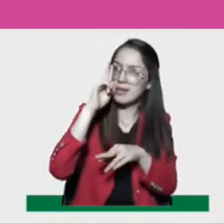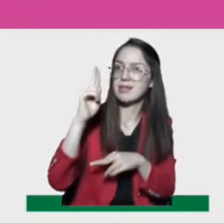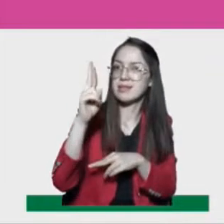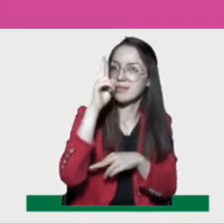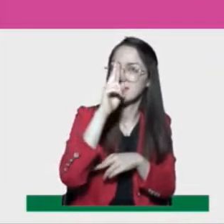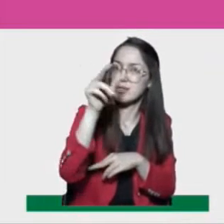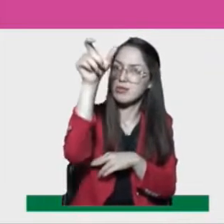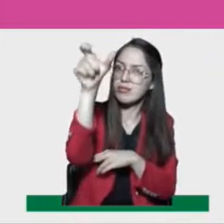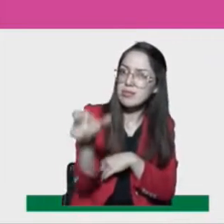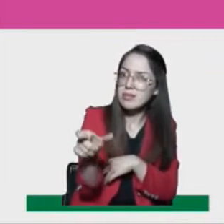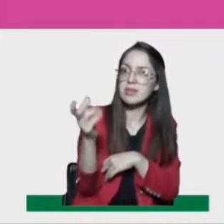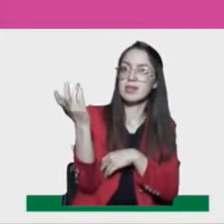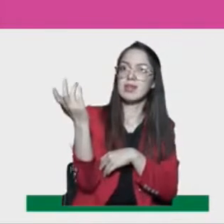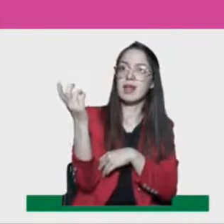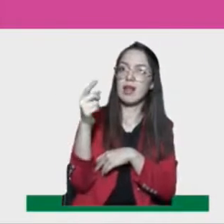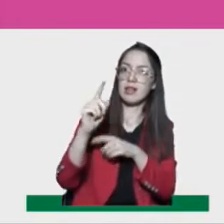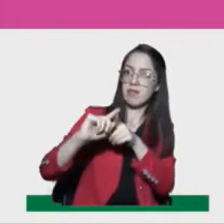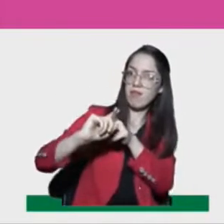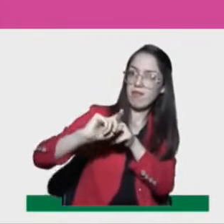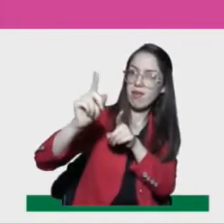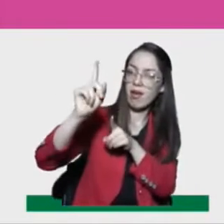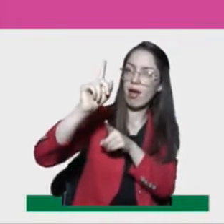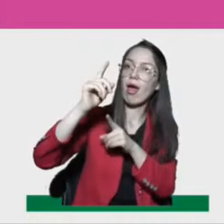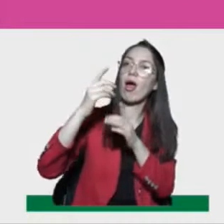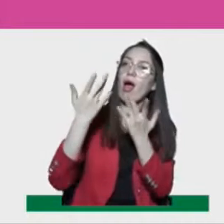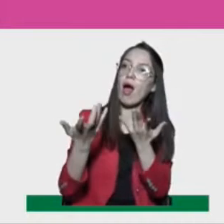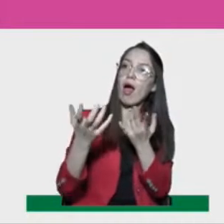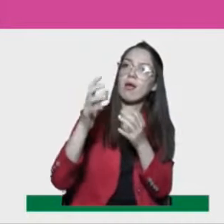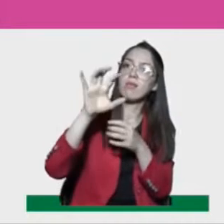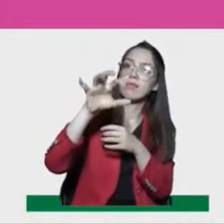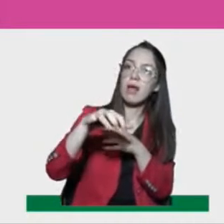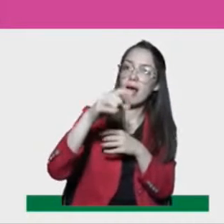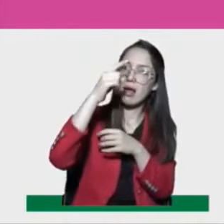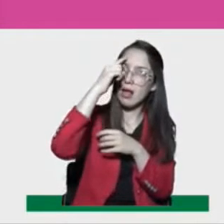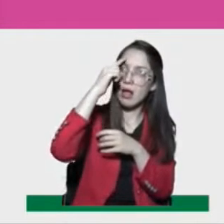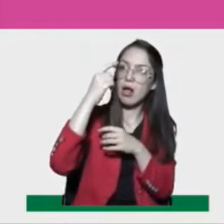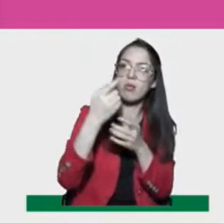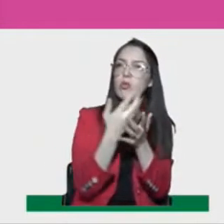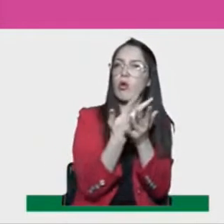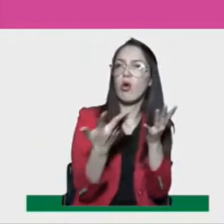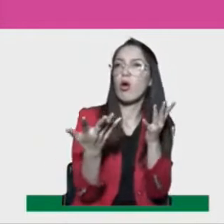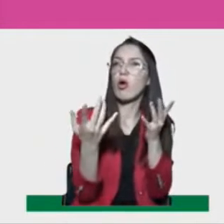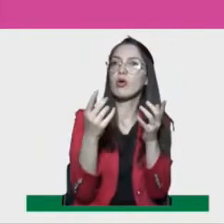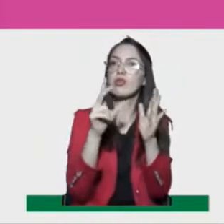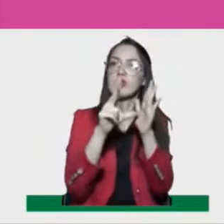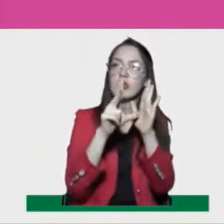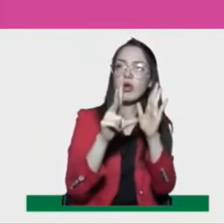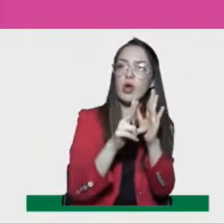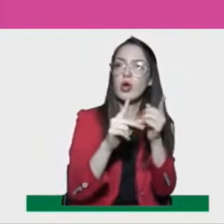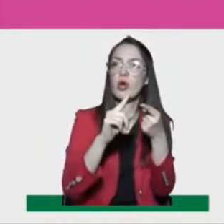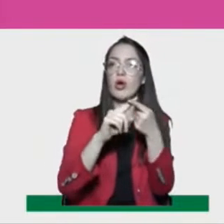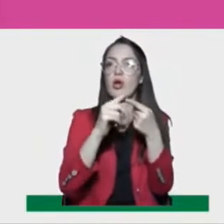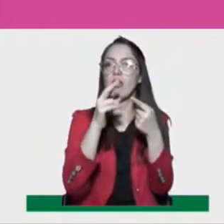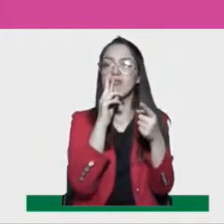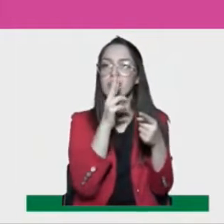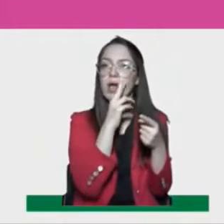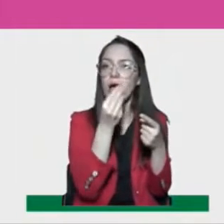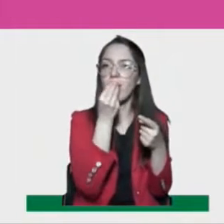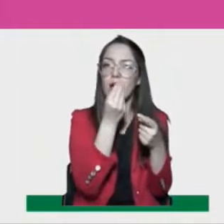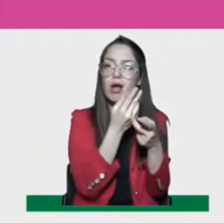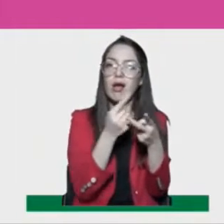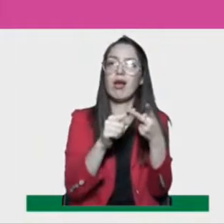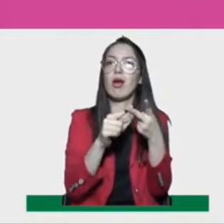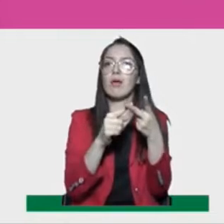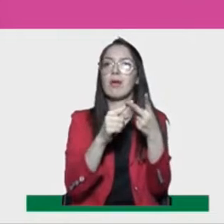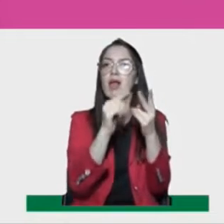la persona, a la diferencia, a través de poder considerar todo un directorio de oferta hotelera, gastronómica, de agenda